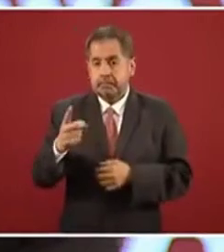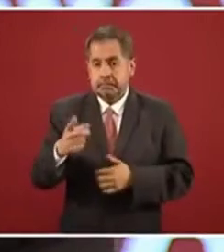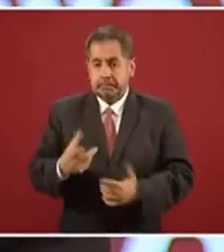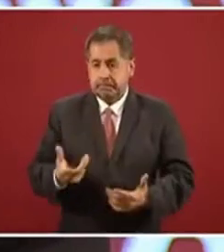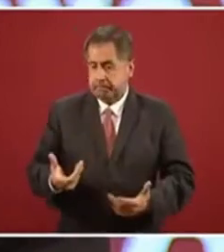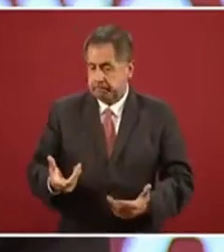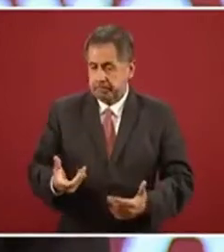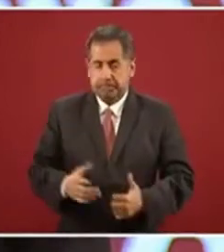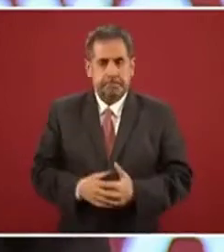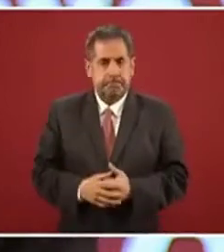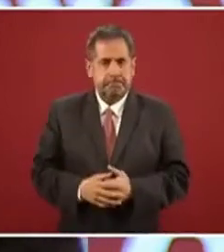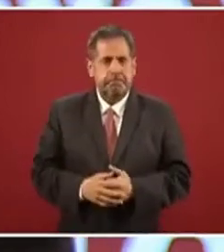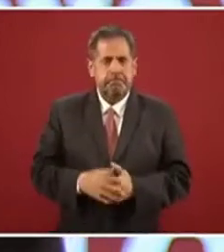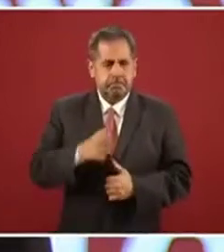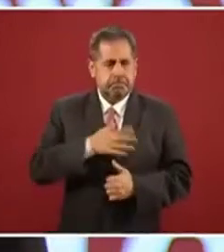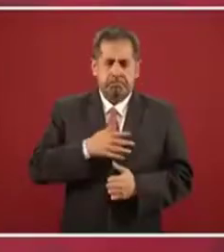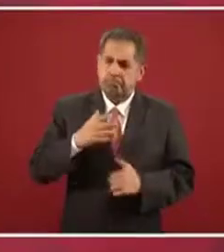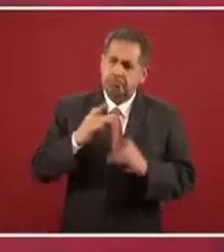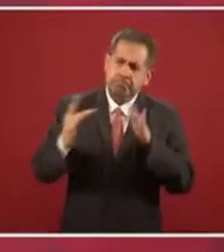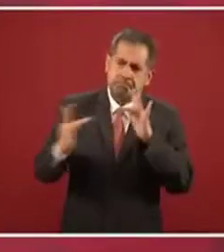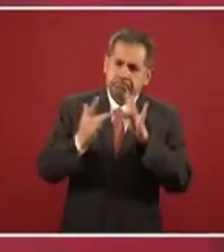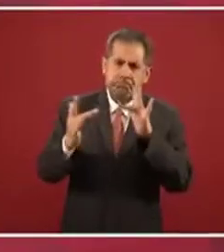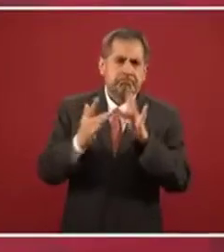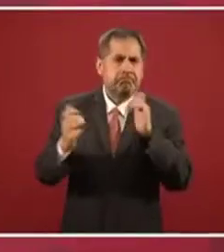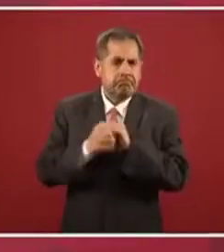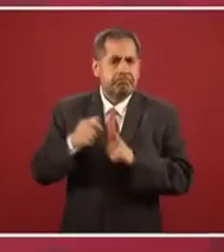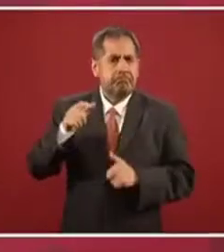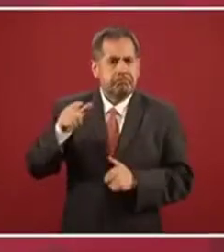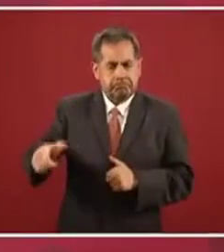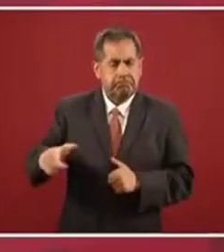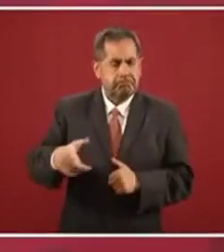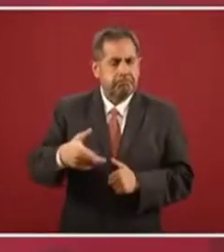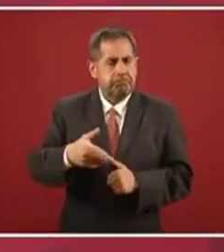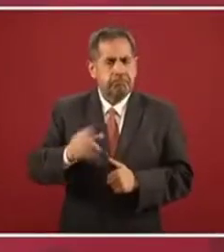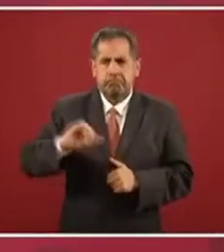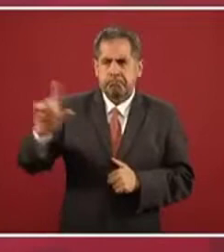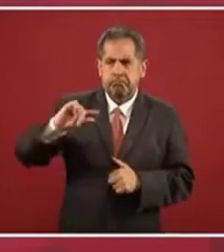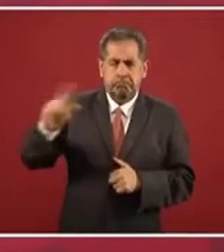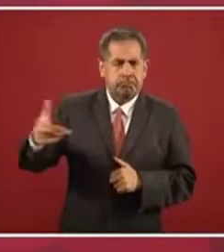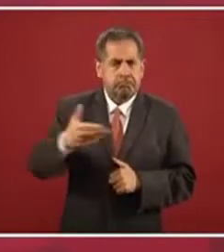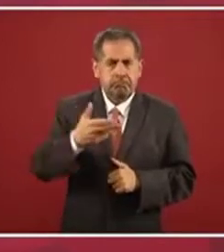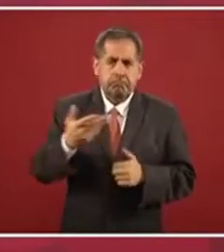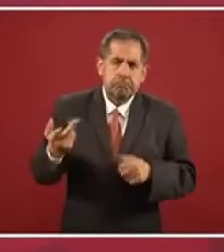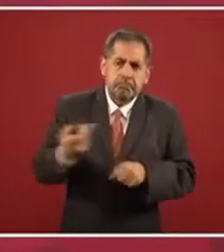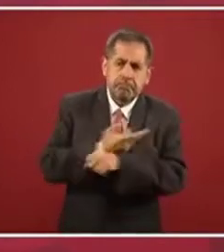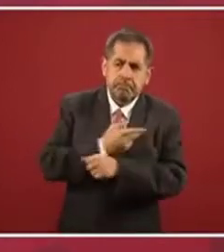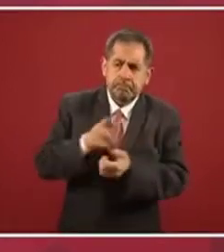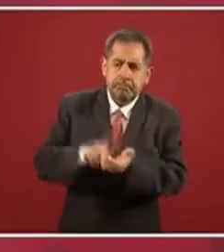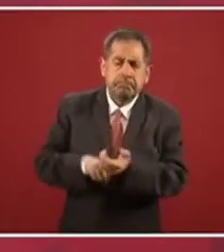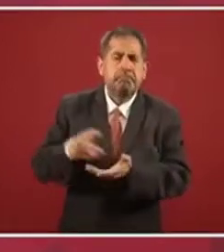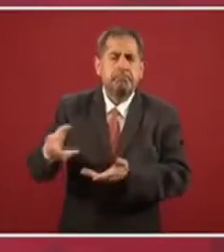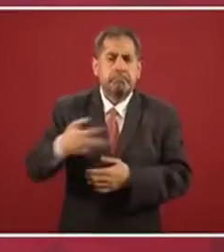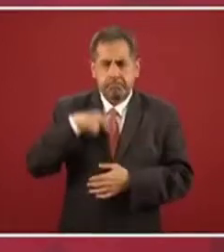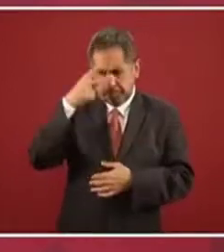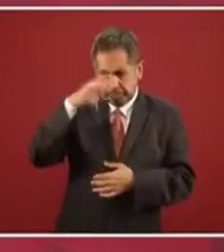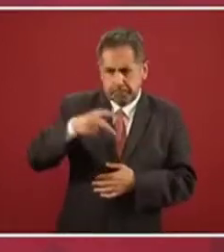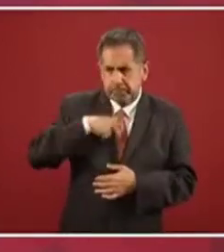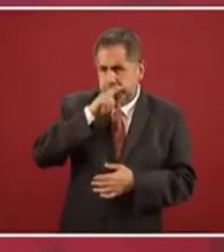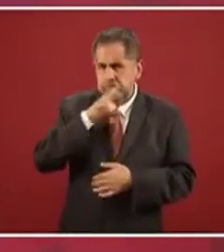Se estableció contacto con las autoridades de facto de ese país para mostrarles la preocupación de México respecto a este despliegue.